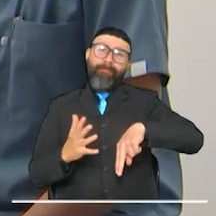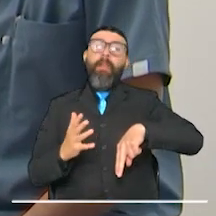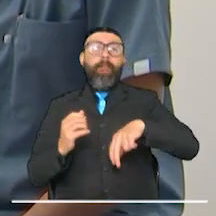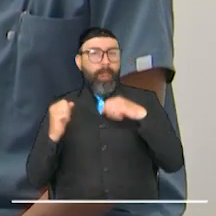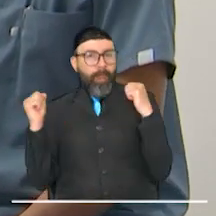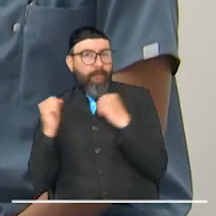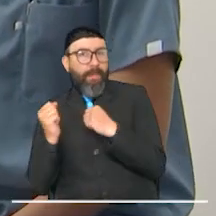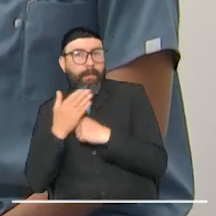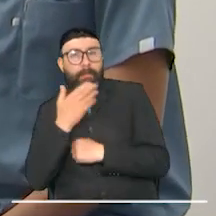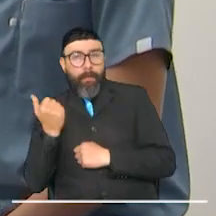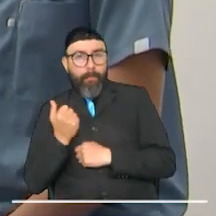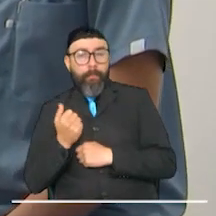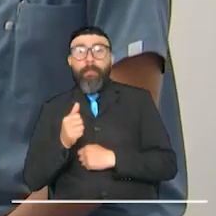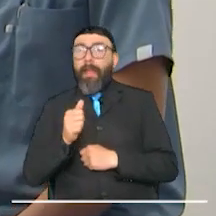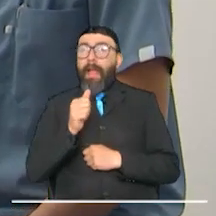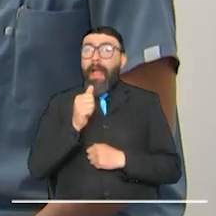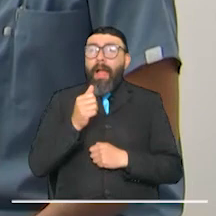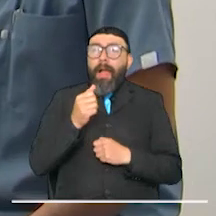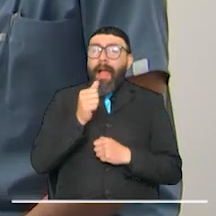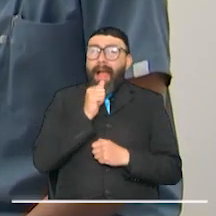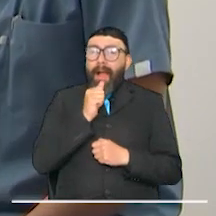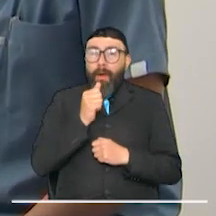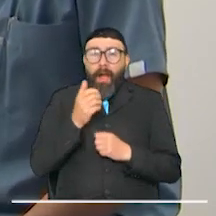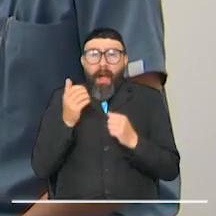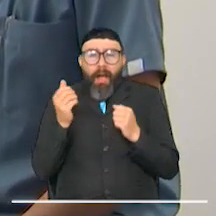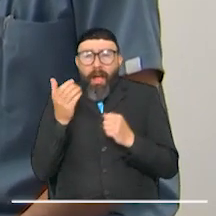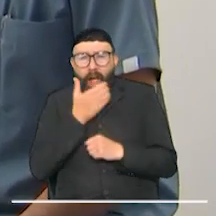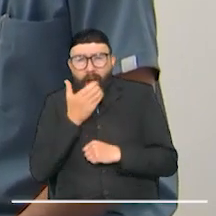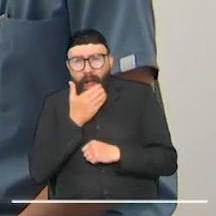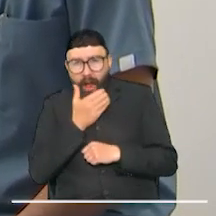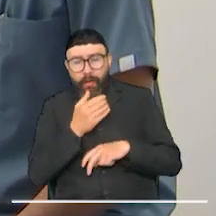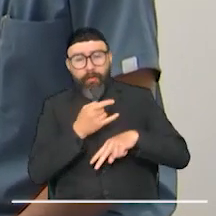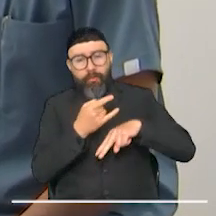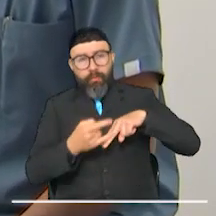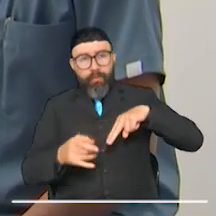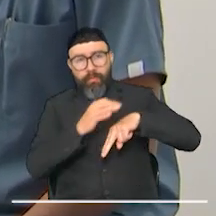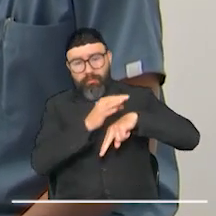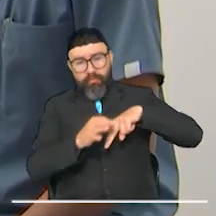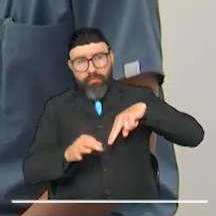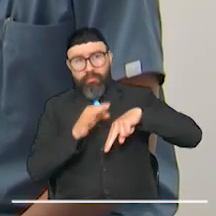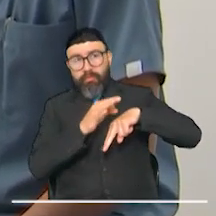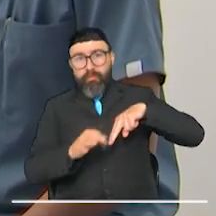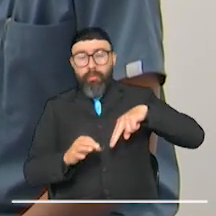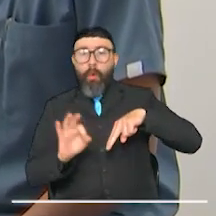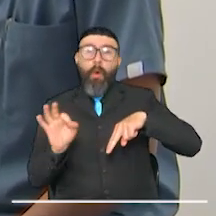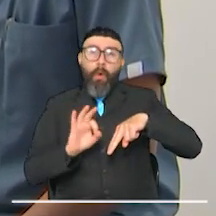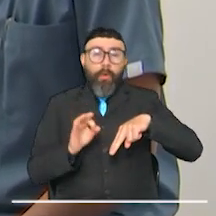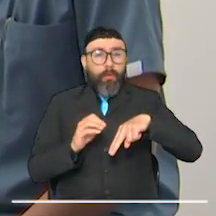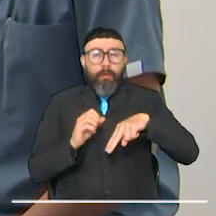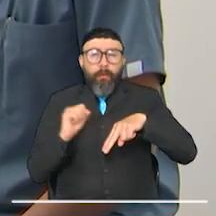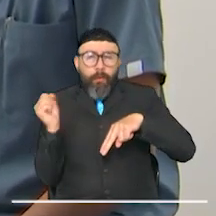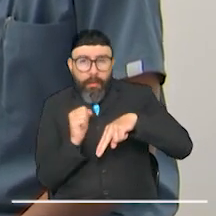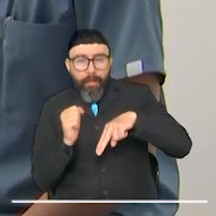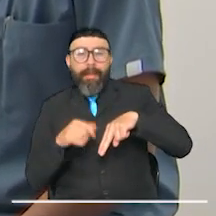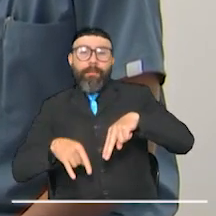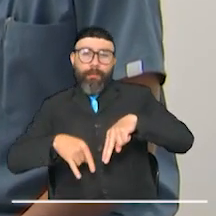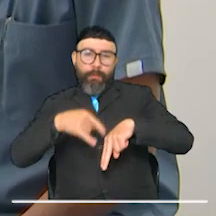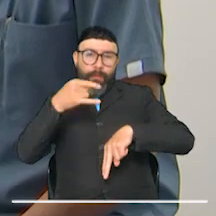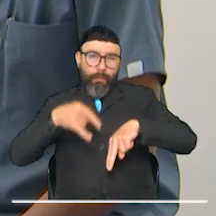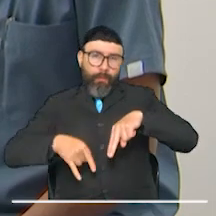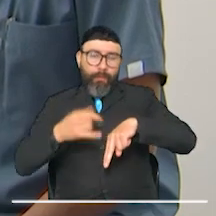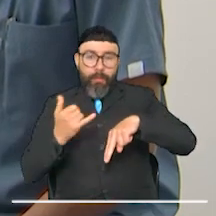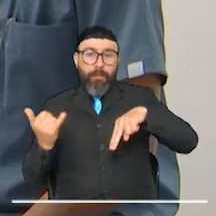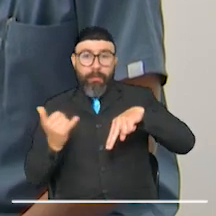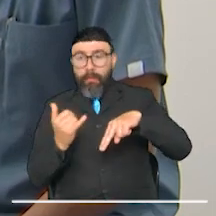lo podemos aplicar en arteria y agua fría fresca o templada para los problemas venosos esto es bueno